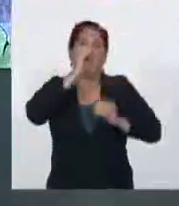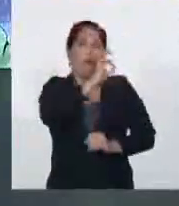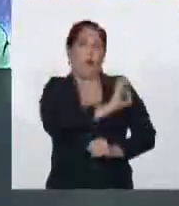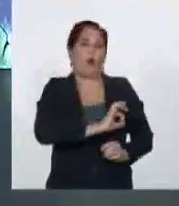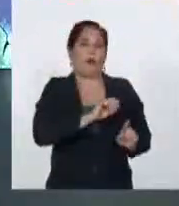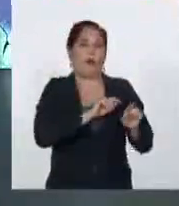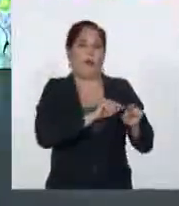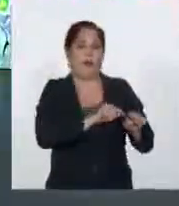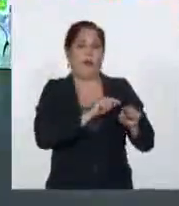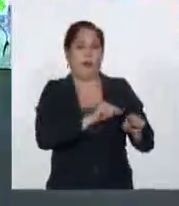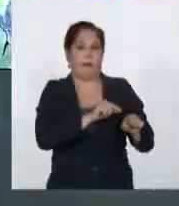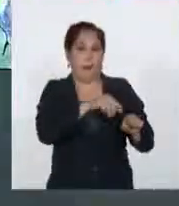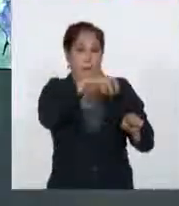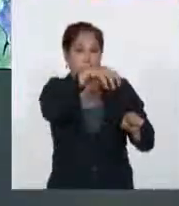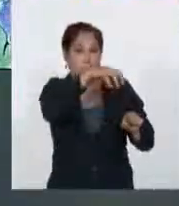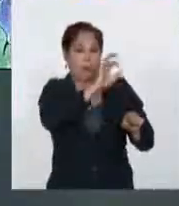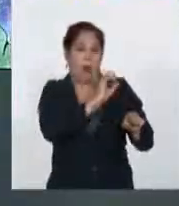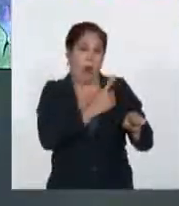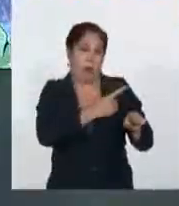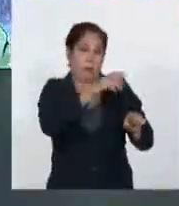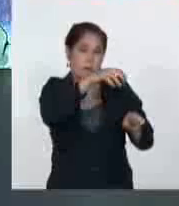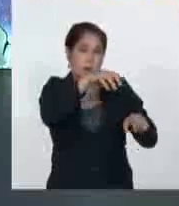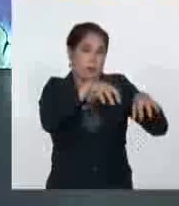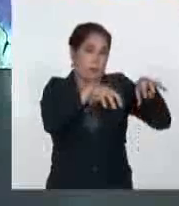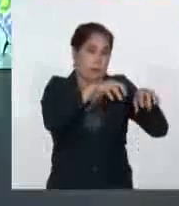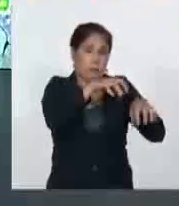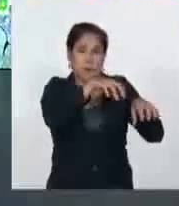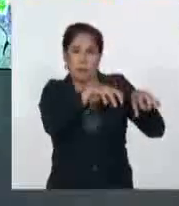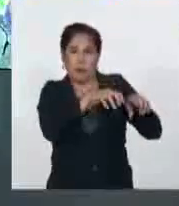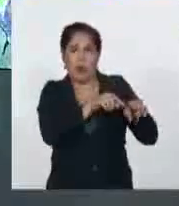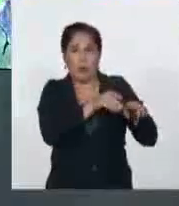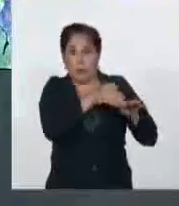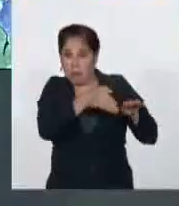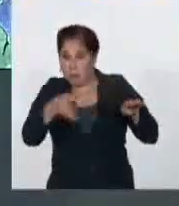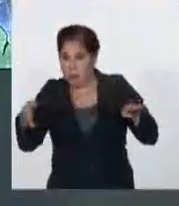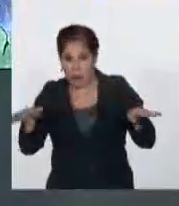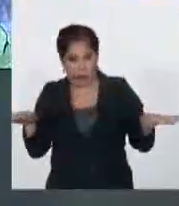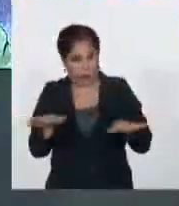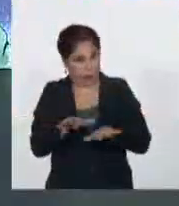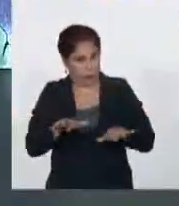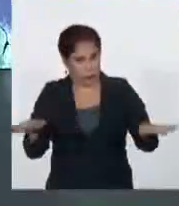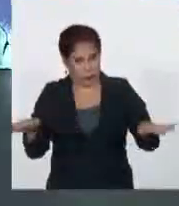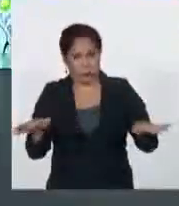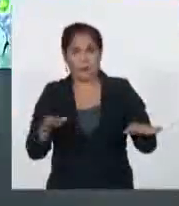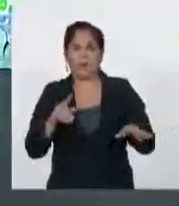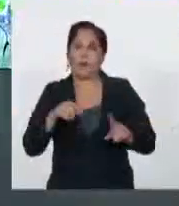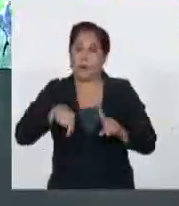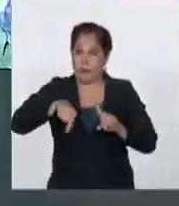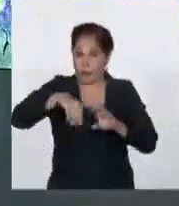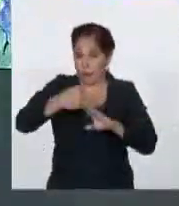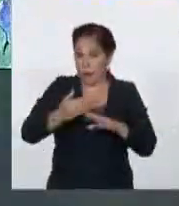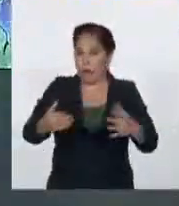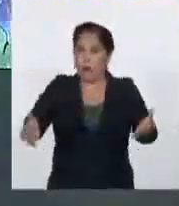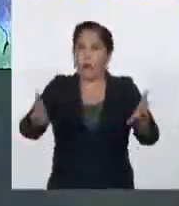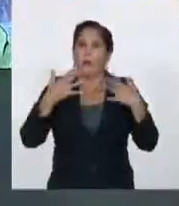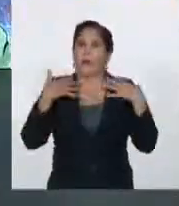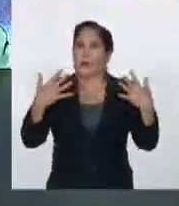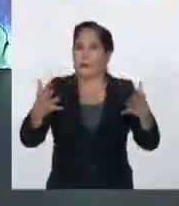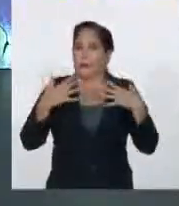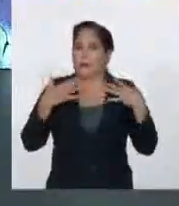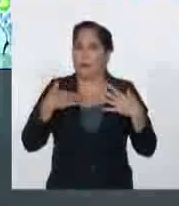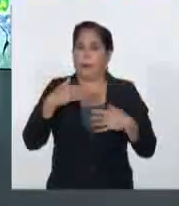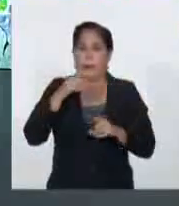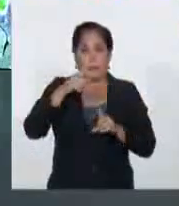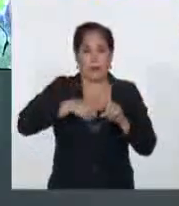ocurrencia de aislados chubascos y lluvias que serán muy escasos en el resto del territorio. El día será cálido, las temperaturas máximas en la tarde entre